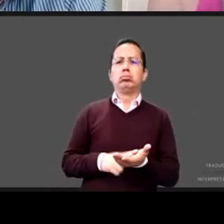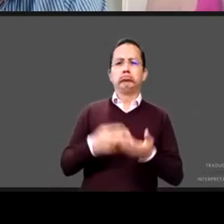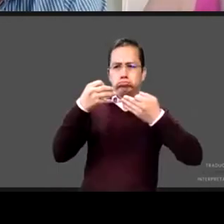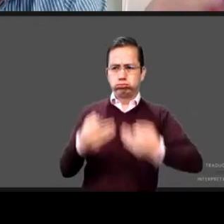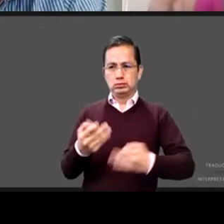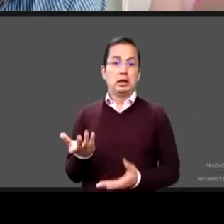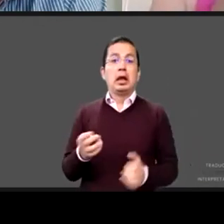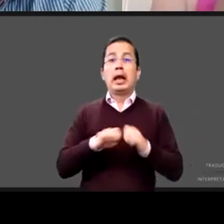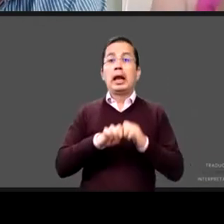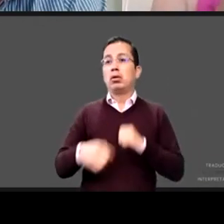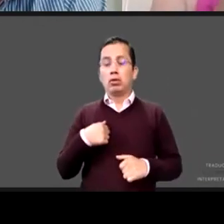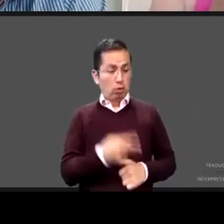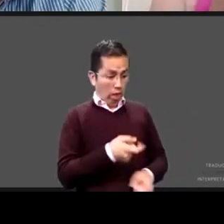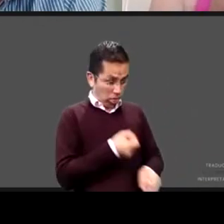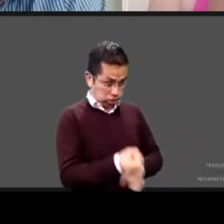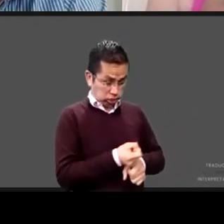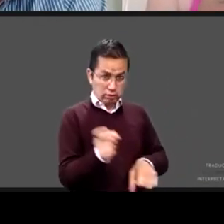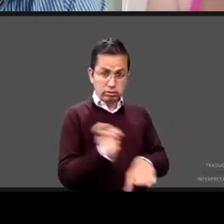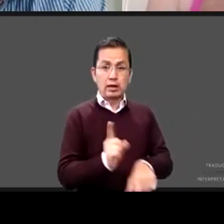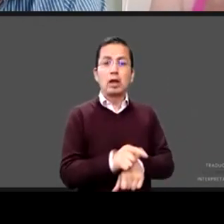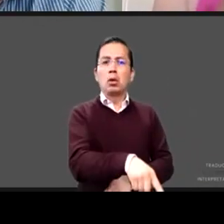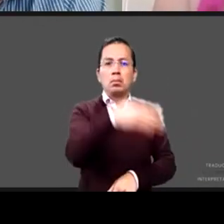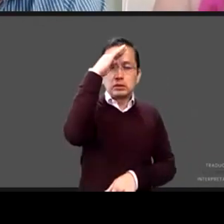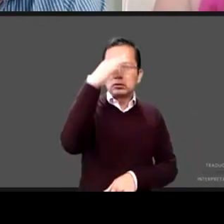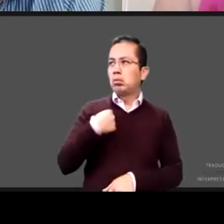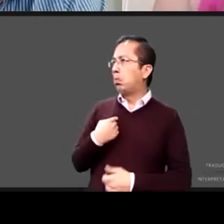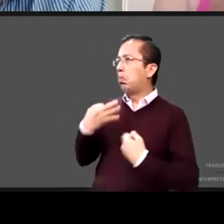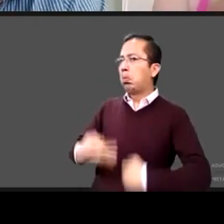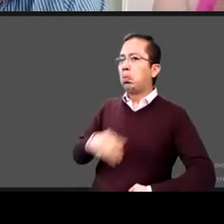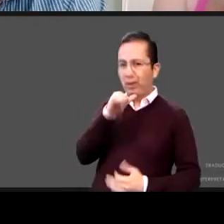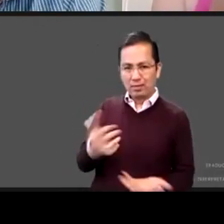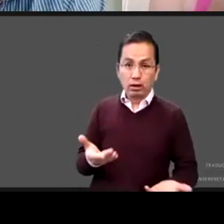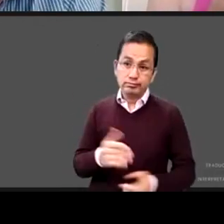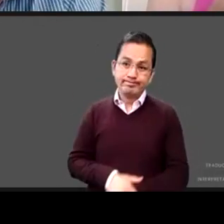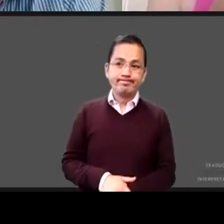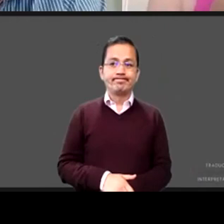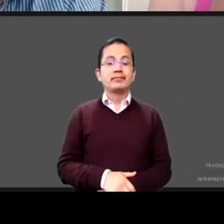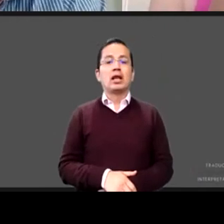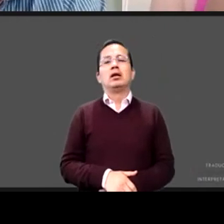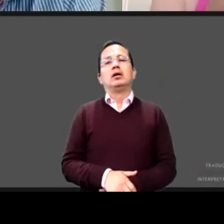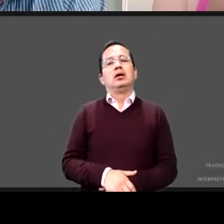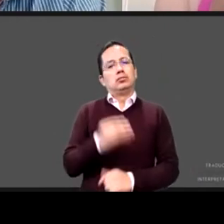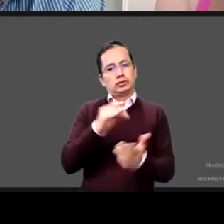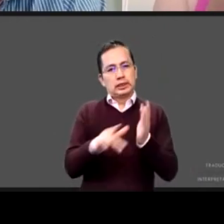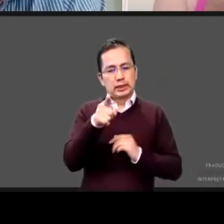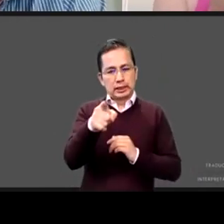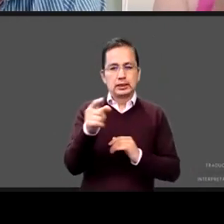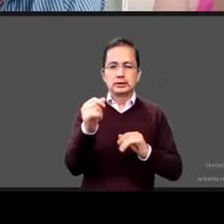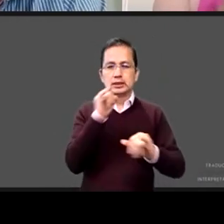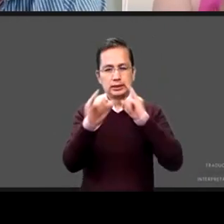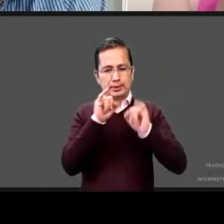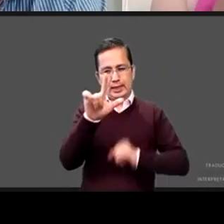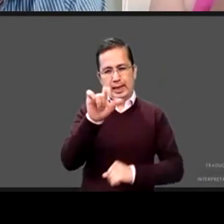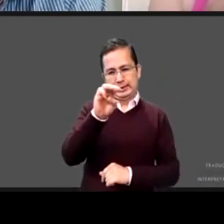las niñas. También queremos aprovechar para dar las gracias a nuestros intérpretes de lenguajes de señas.